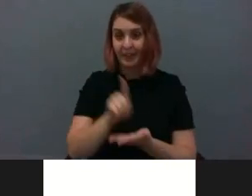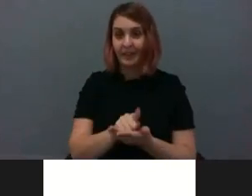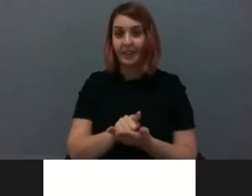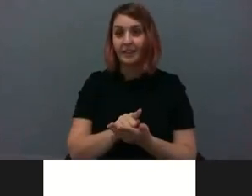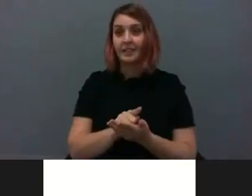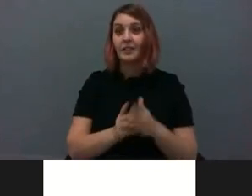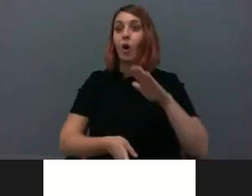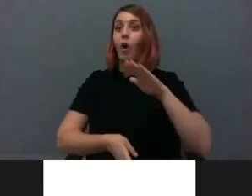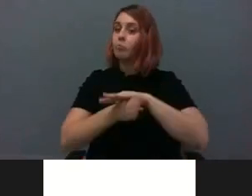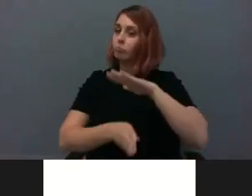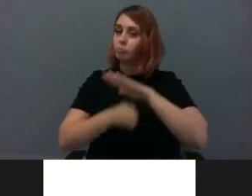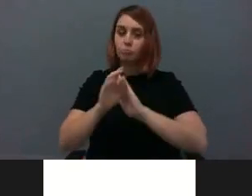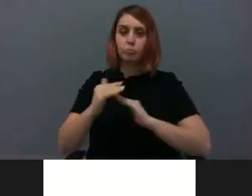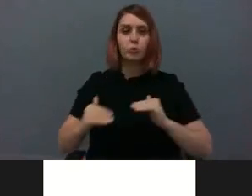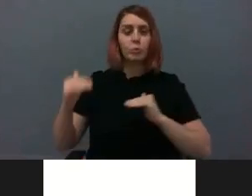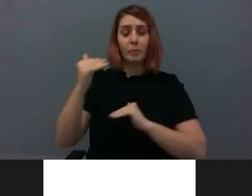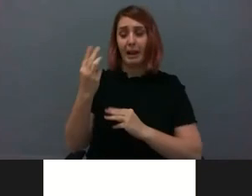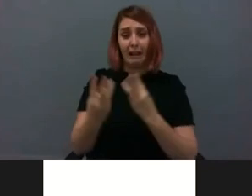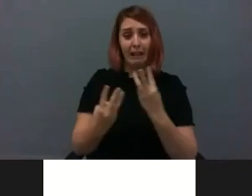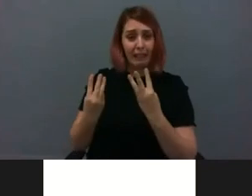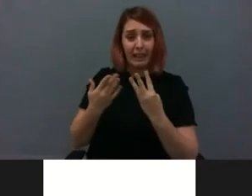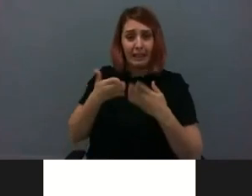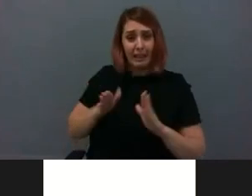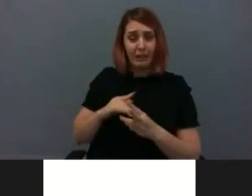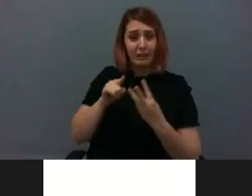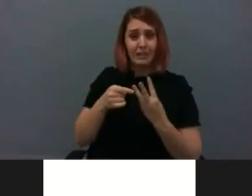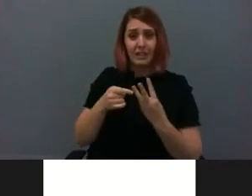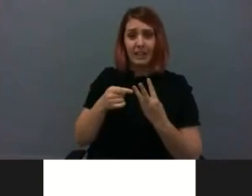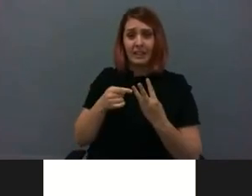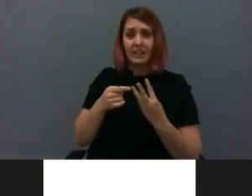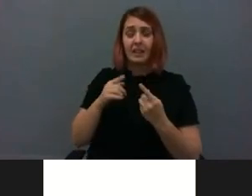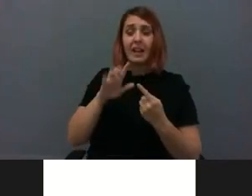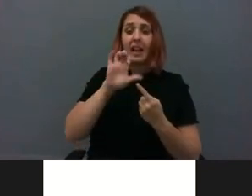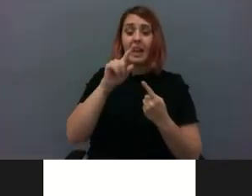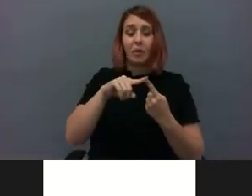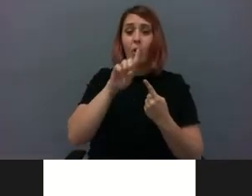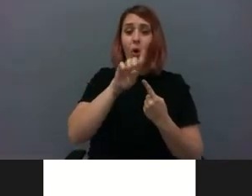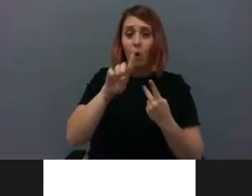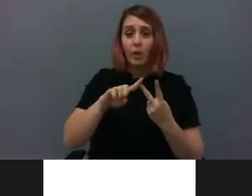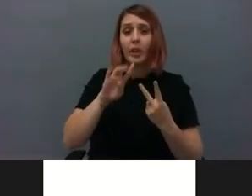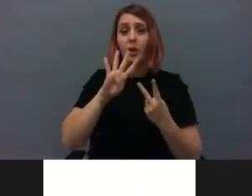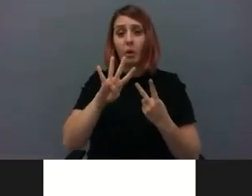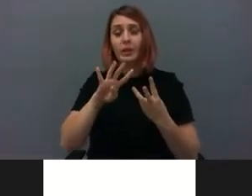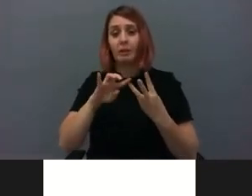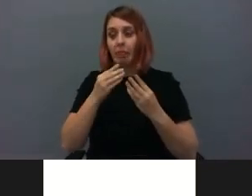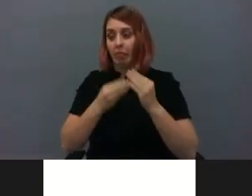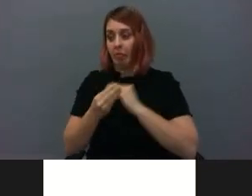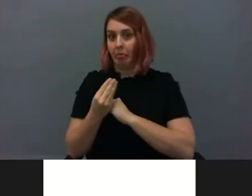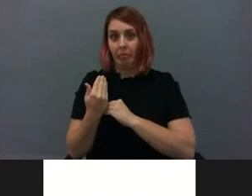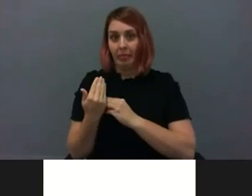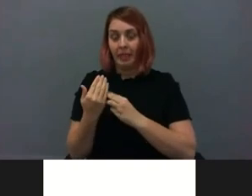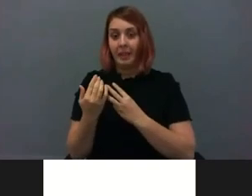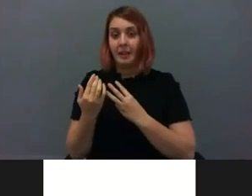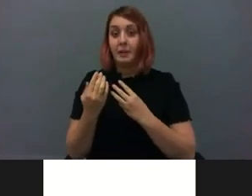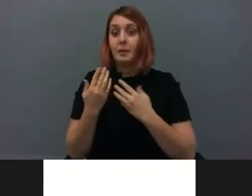para adelante con los 3 muy pequeñitos, Edu con 11 años, Candela con 4 y Jorge recién nacido.